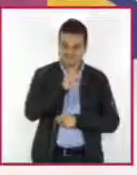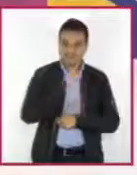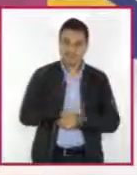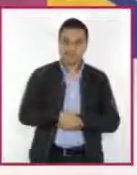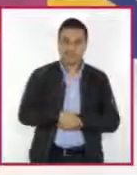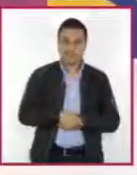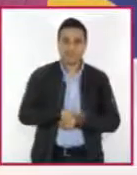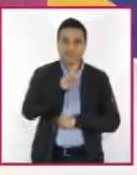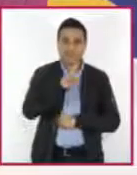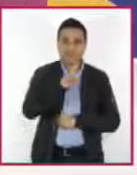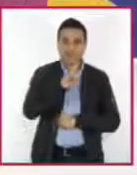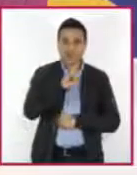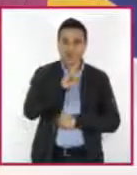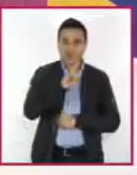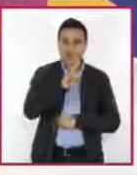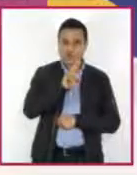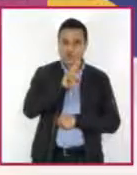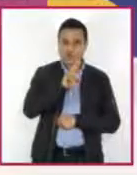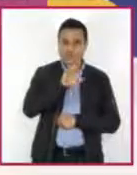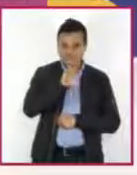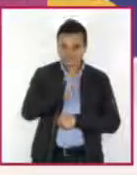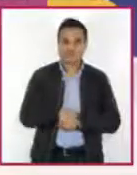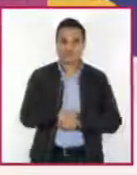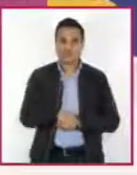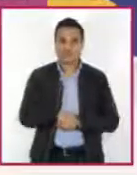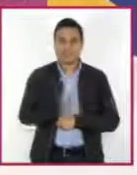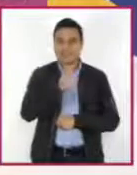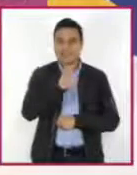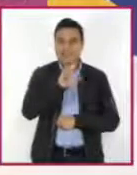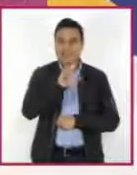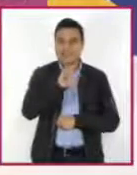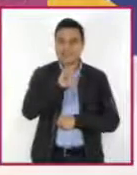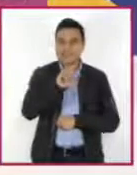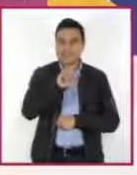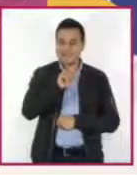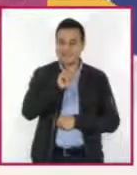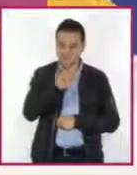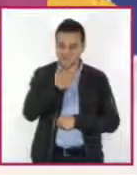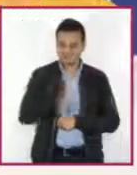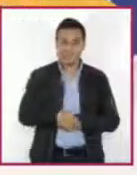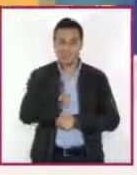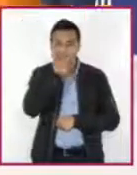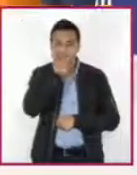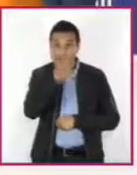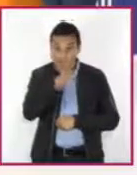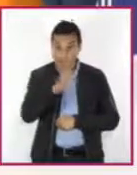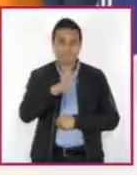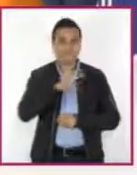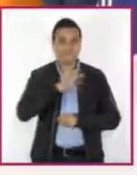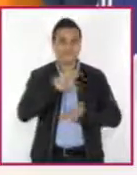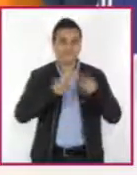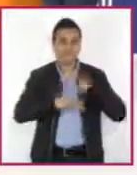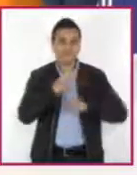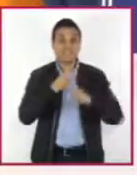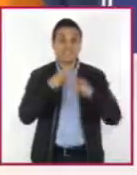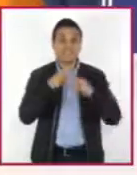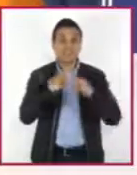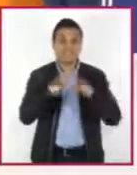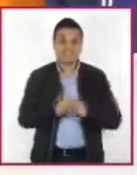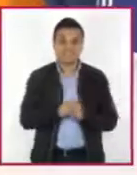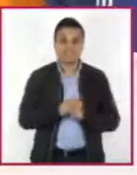Lourdes de Santos y Elizabeth Montiel. Bienvenidas maestras, pero también tenemos que darle la bienvenida a